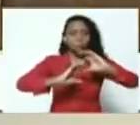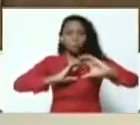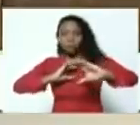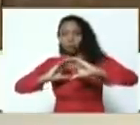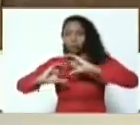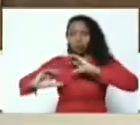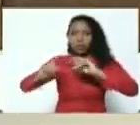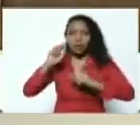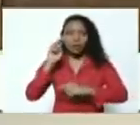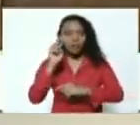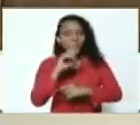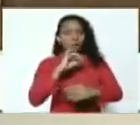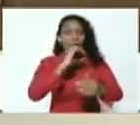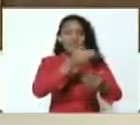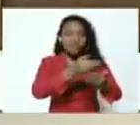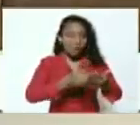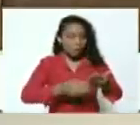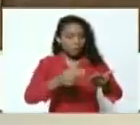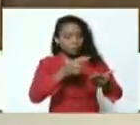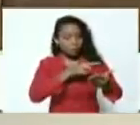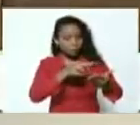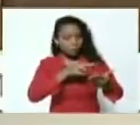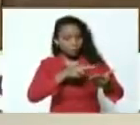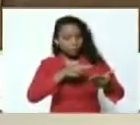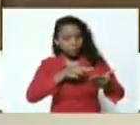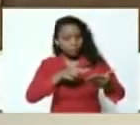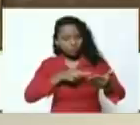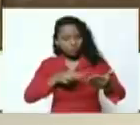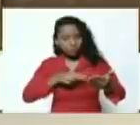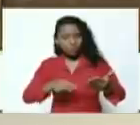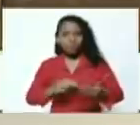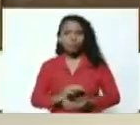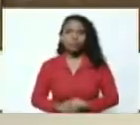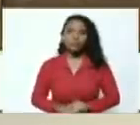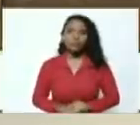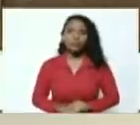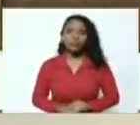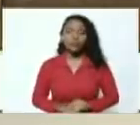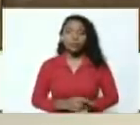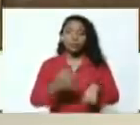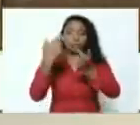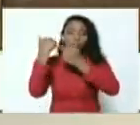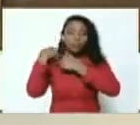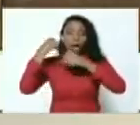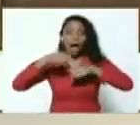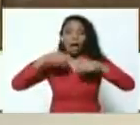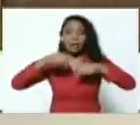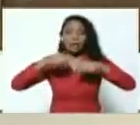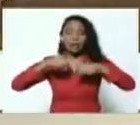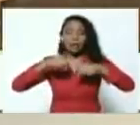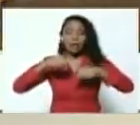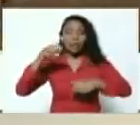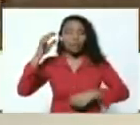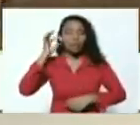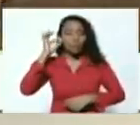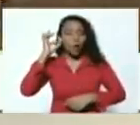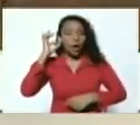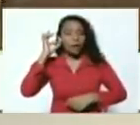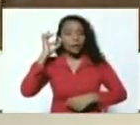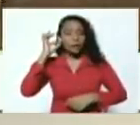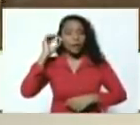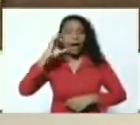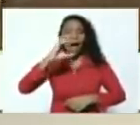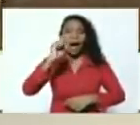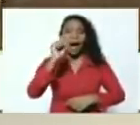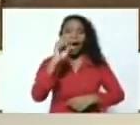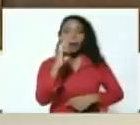los informes. Un informe que presentó aquí la almirante en jefa, Carmen